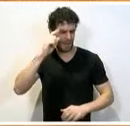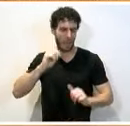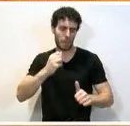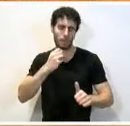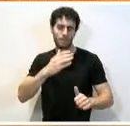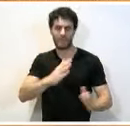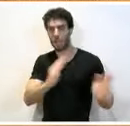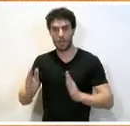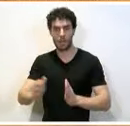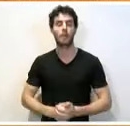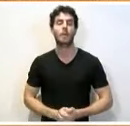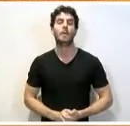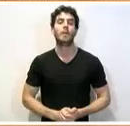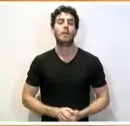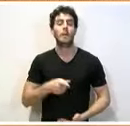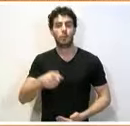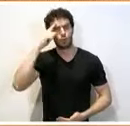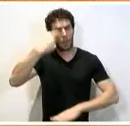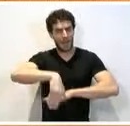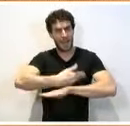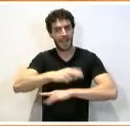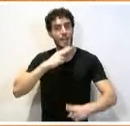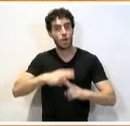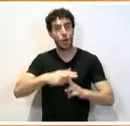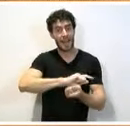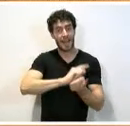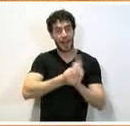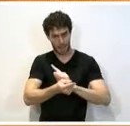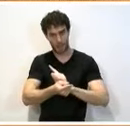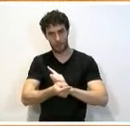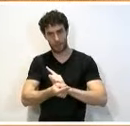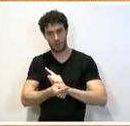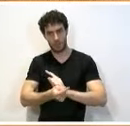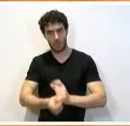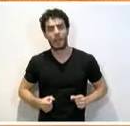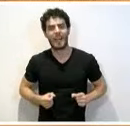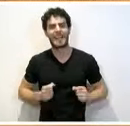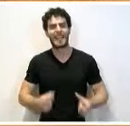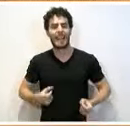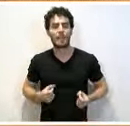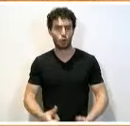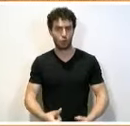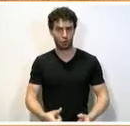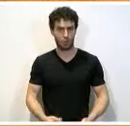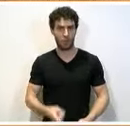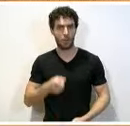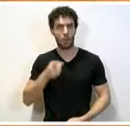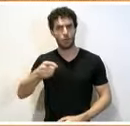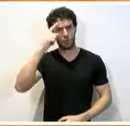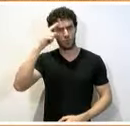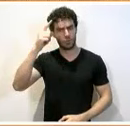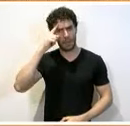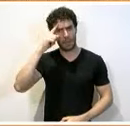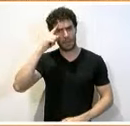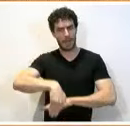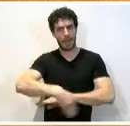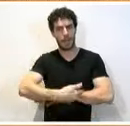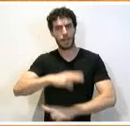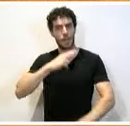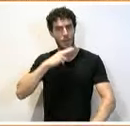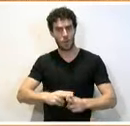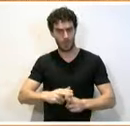sabe que cambiar el nombre de una calle trae una serie de gastos. Y usted sabe que el nombre de una calle llega un momento